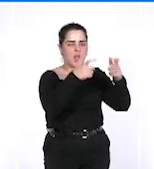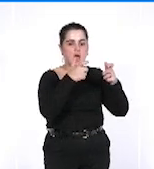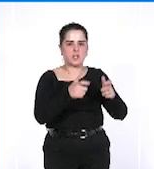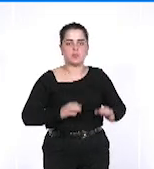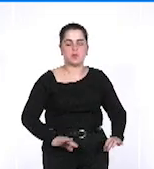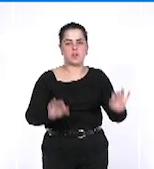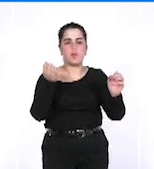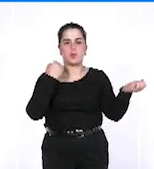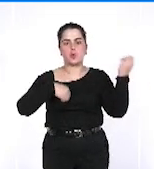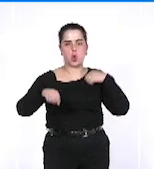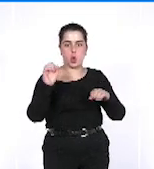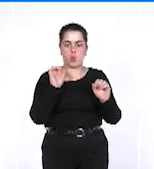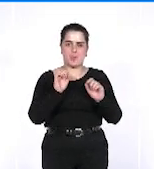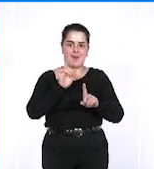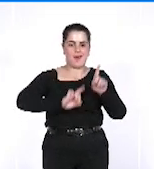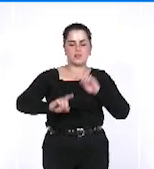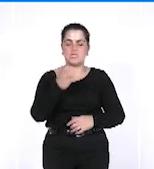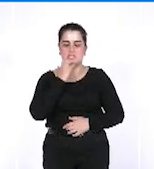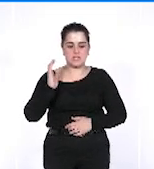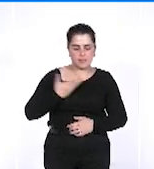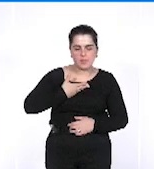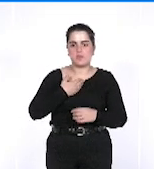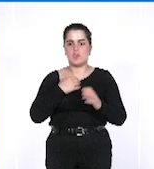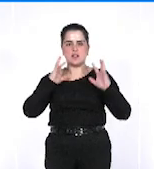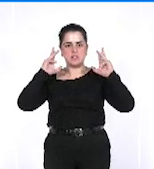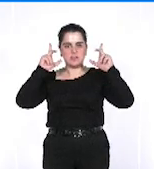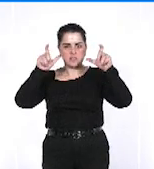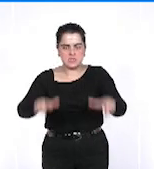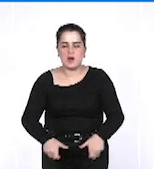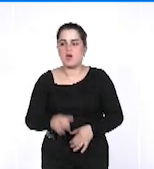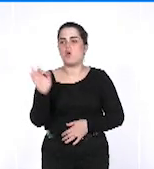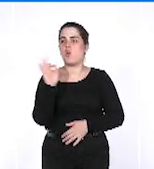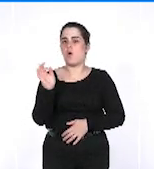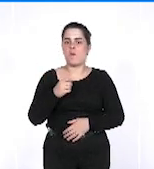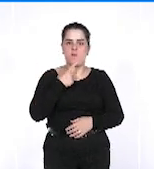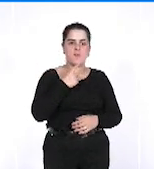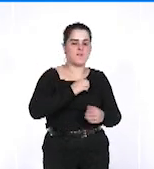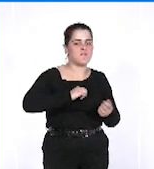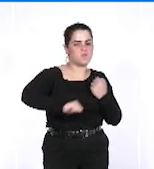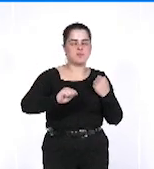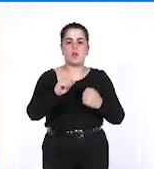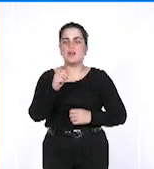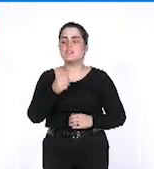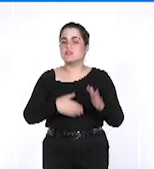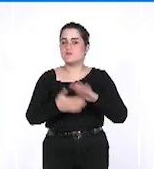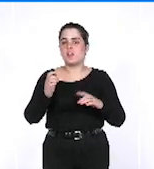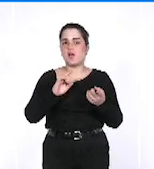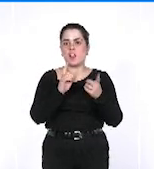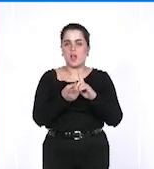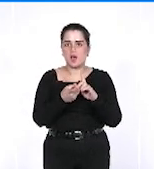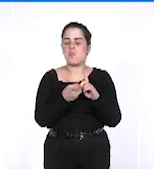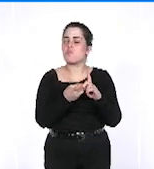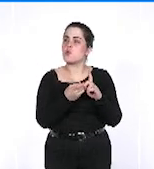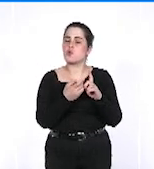problemas de conducta conducta autolesiva conducta más agresiva hacia otros ofensiva repito Este cambio